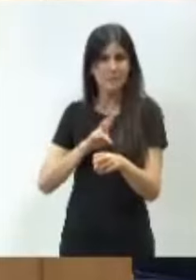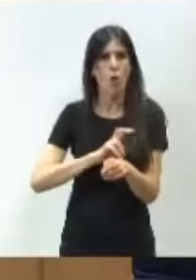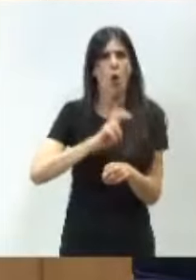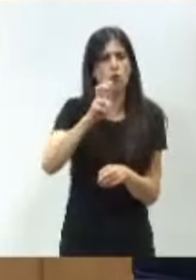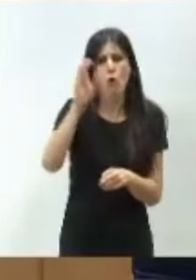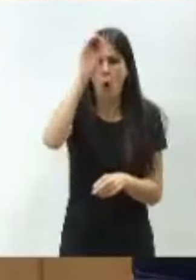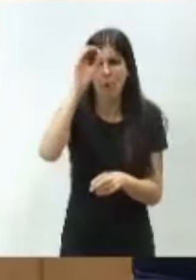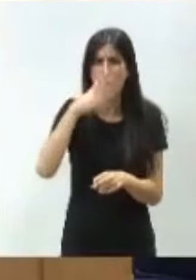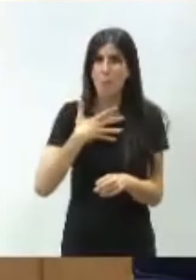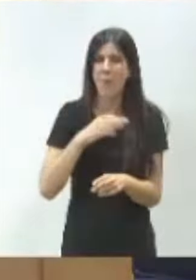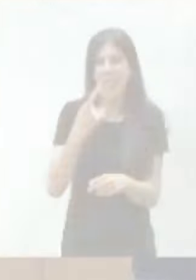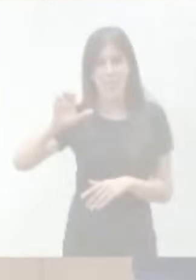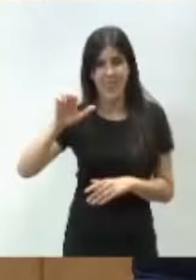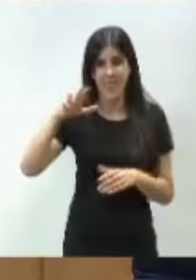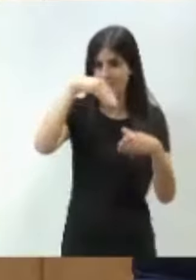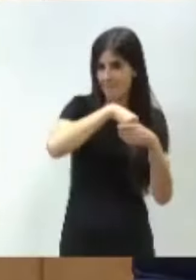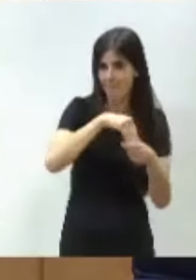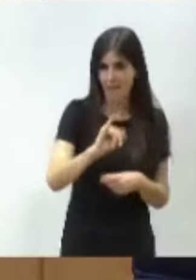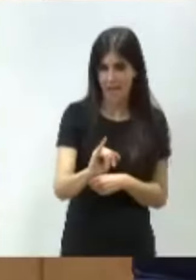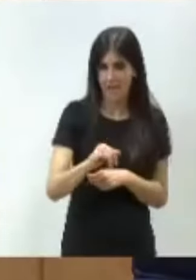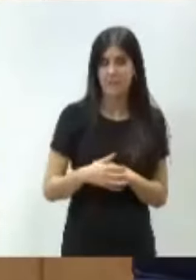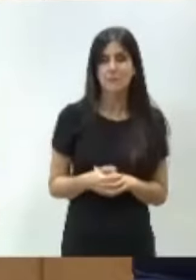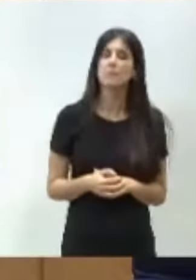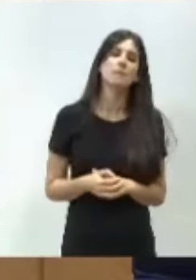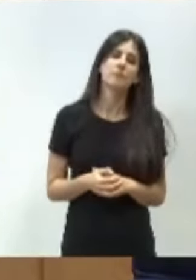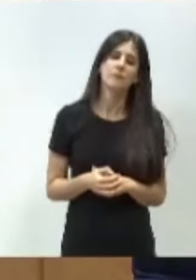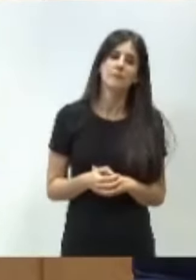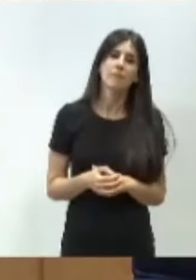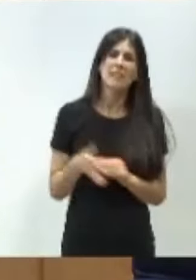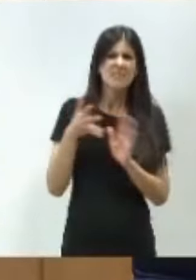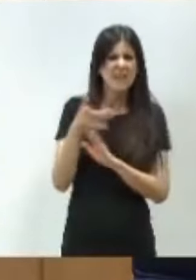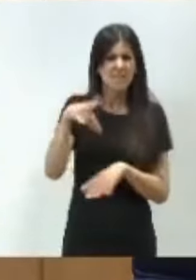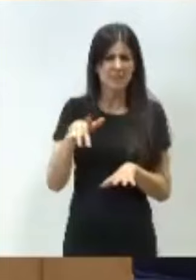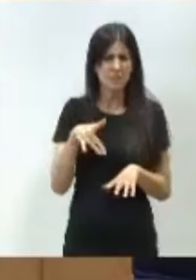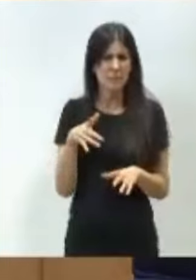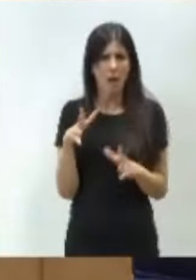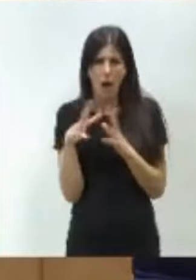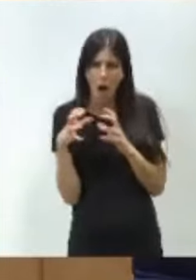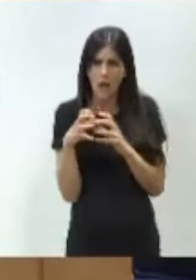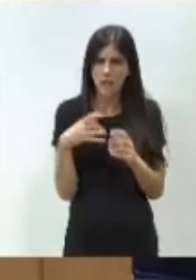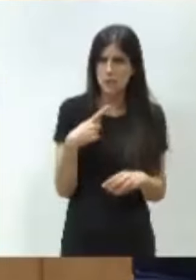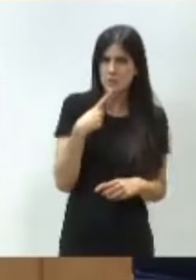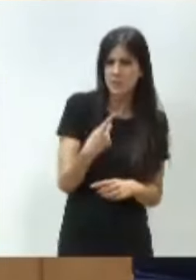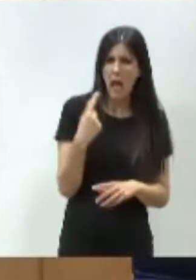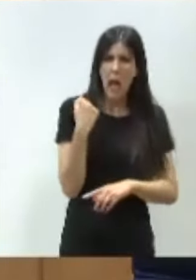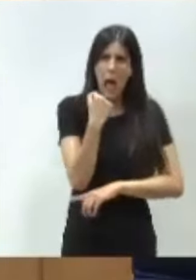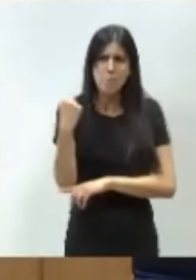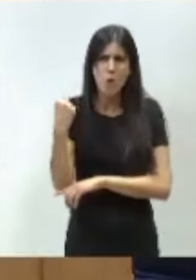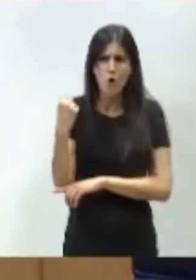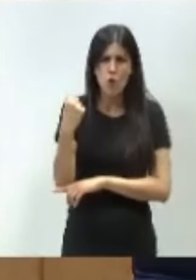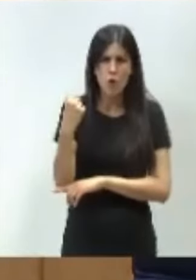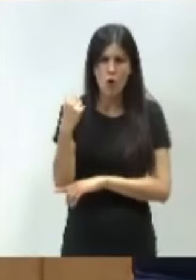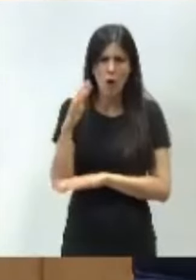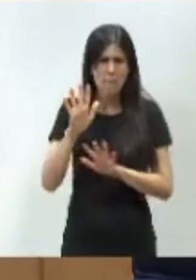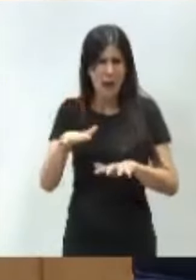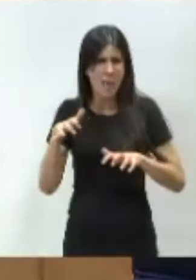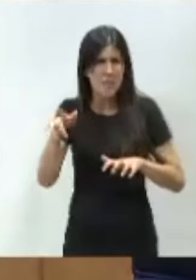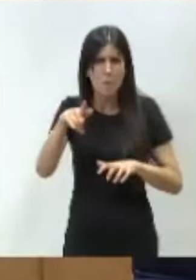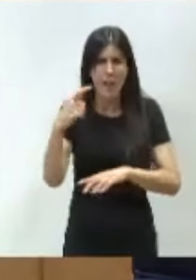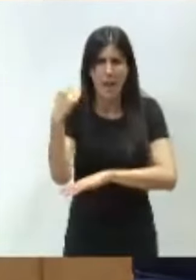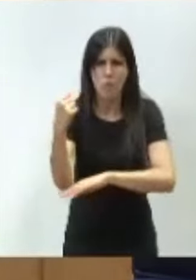punto en común en el interés general. Que cuando ustedes se afanan en decir que no hay apoyos parlamentarios en el, para este